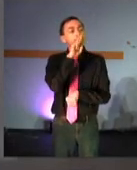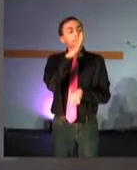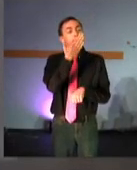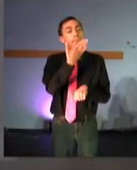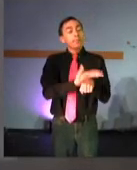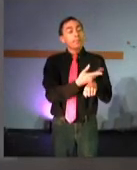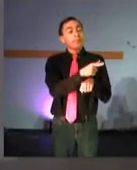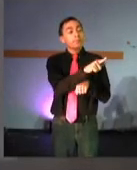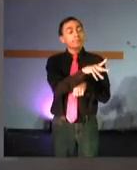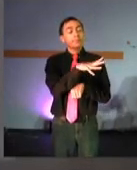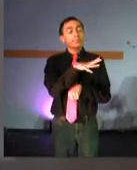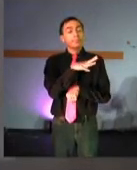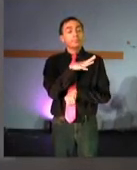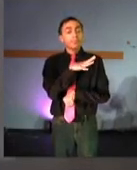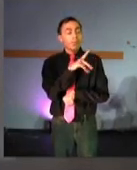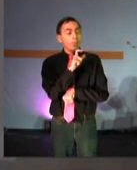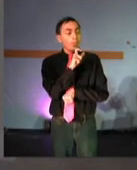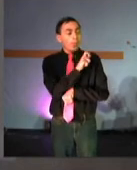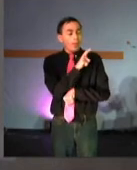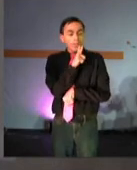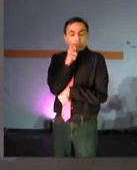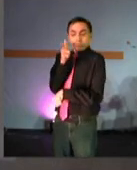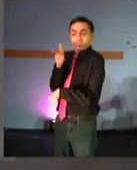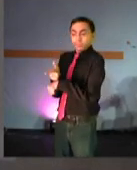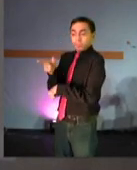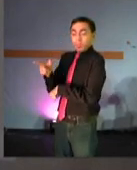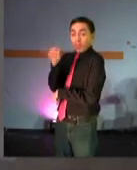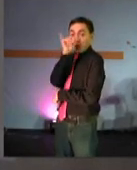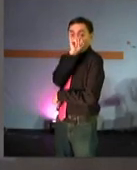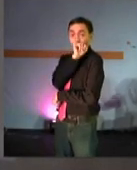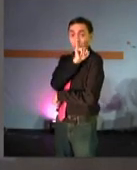guarnición, cuando se dio cuenta que la jefa